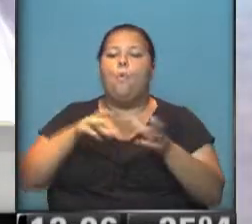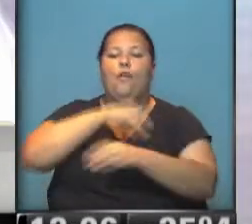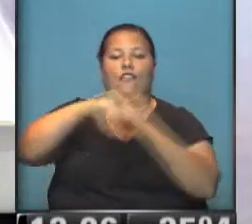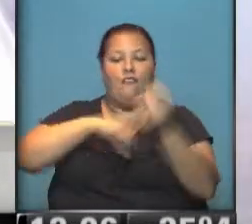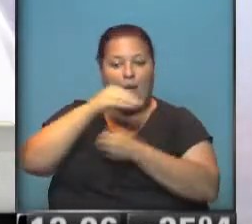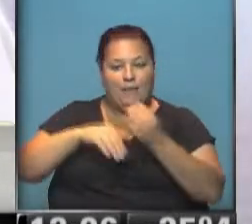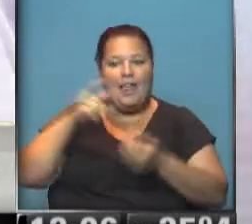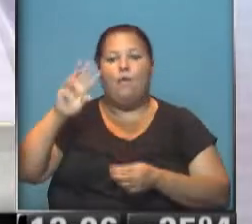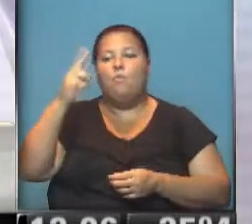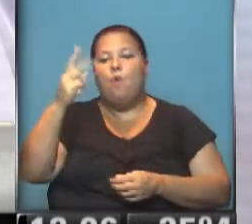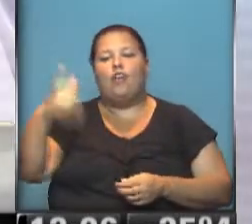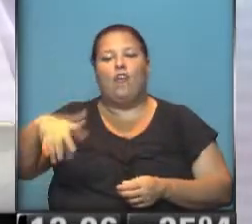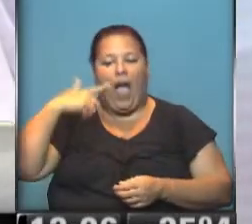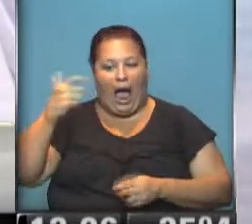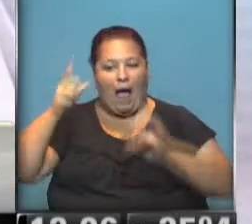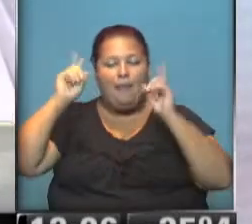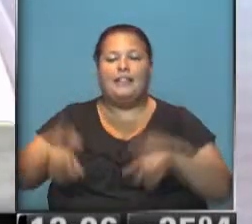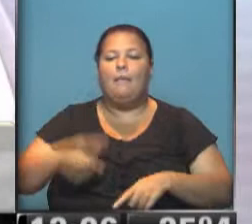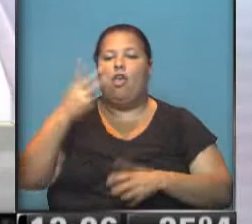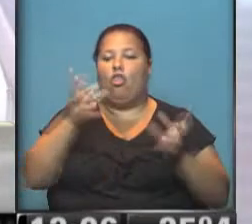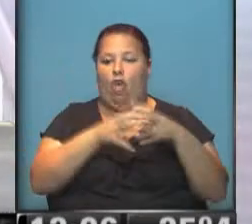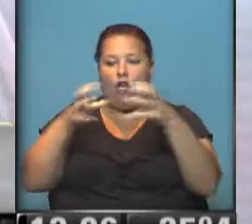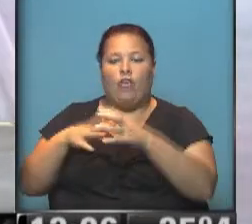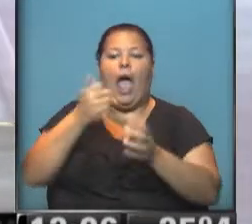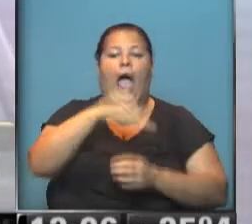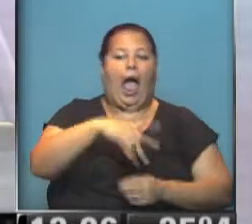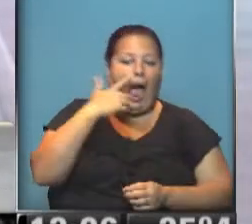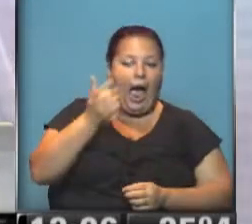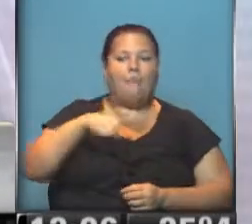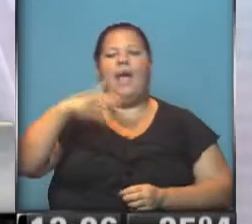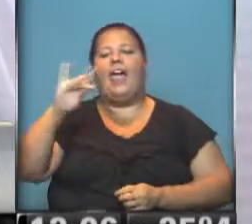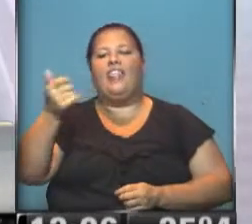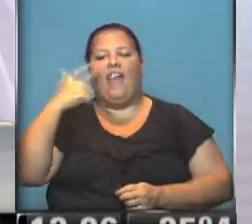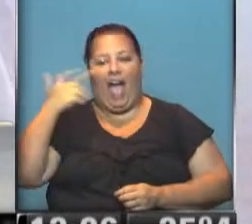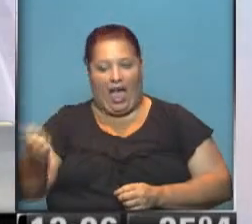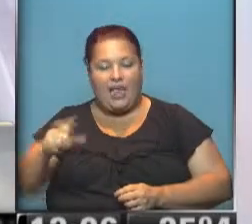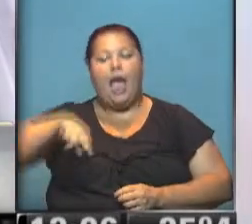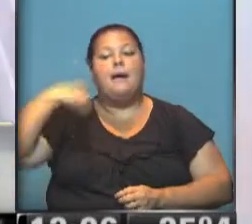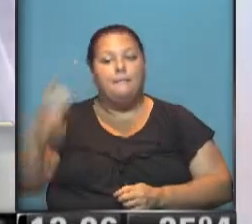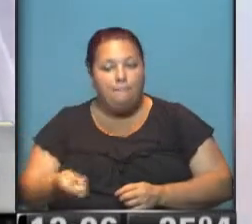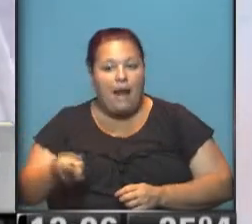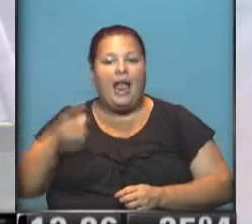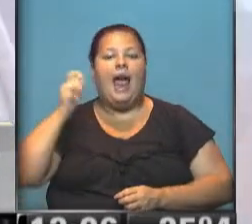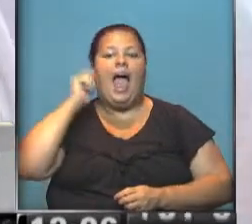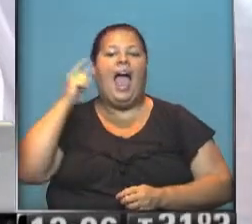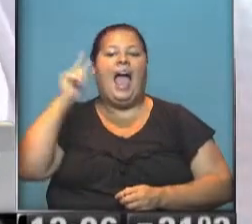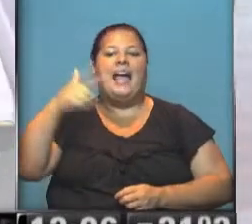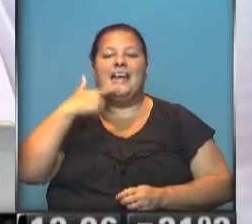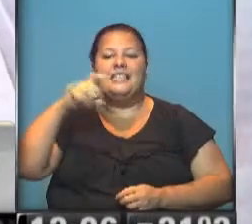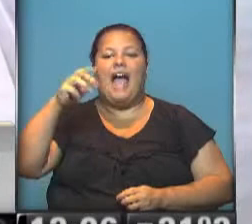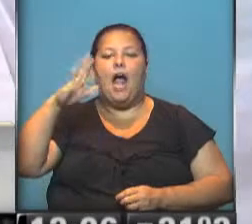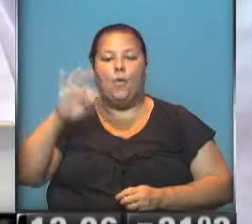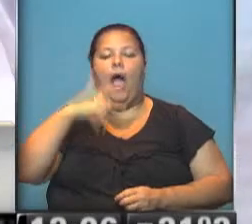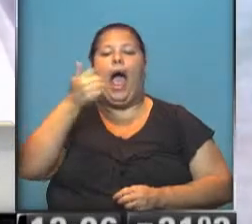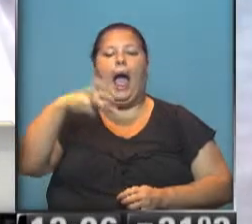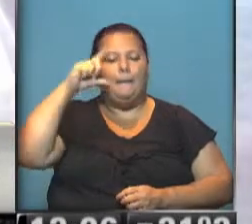familiares de víctimas de la AMIA y a las dos entidades, a la AMIA y a la DAIA. Estarán mañana con Giscarbó, APEMIA,